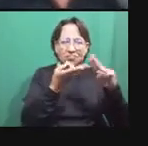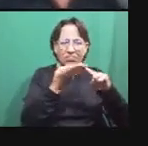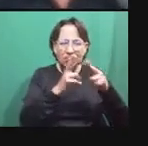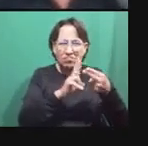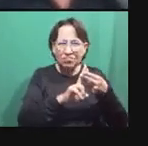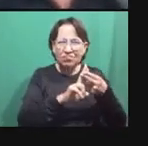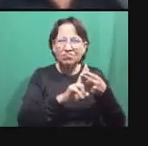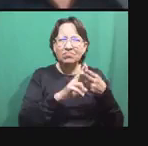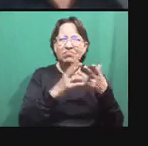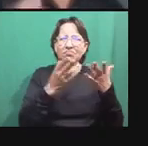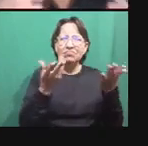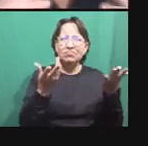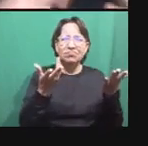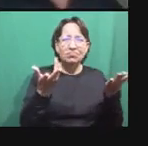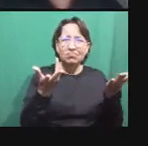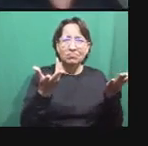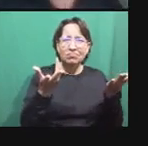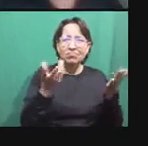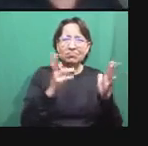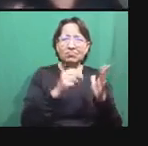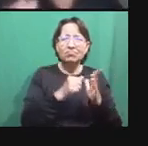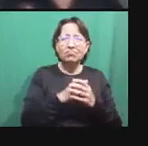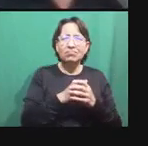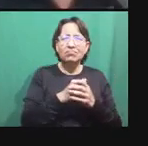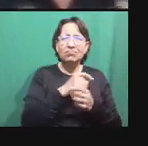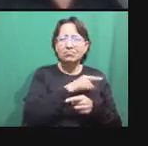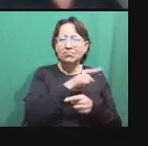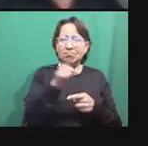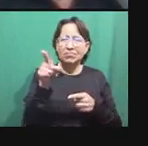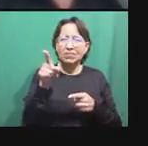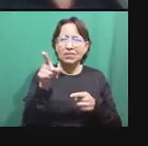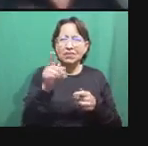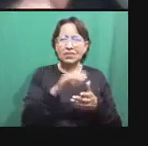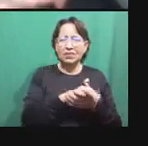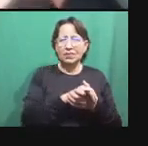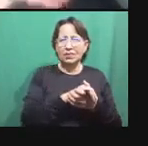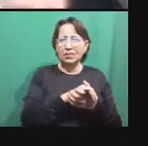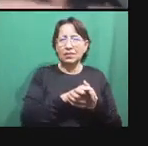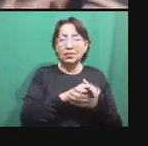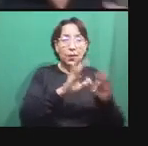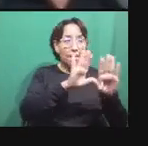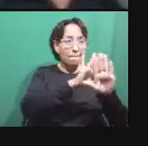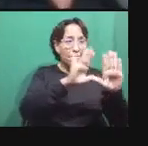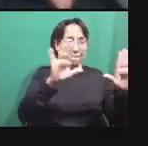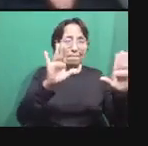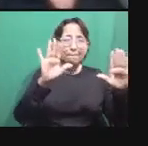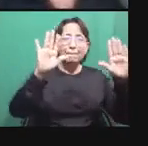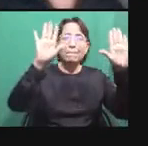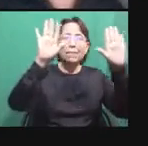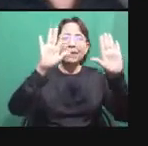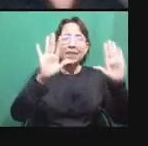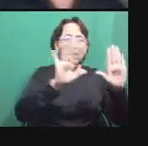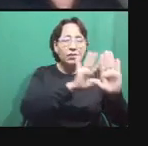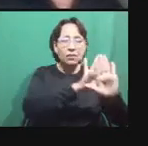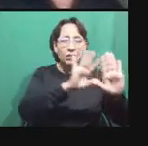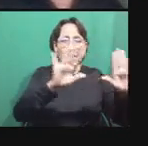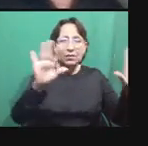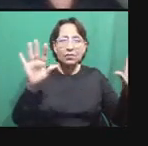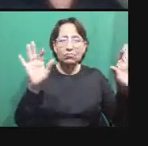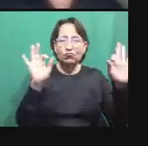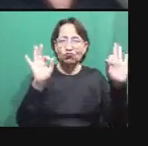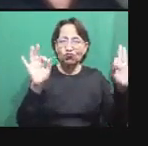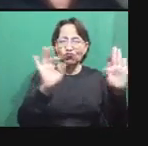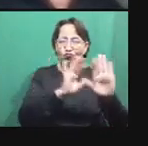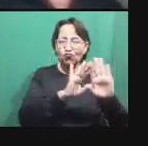esta instancia material que son estas vidrieras con todas las posibilidades de imagen que, y de cuestionamientos que